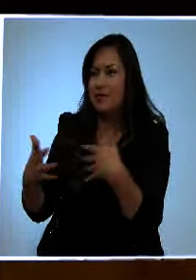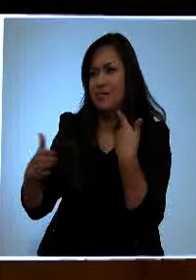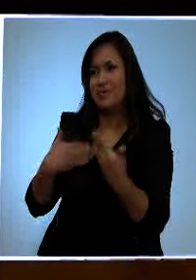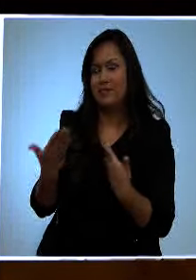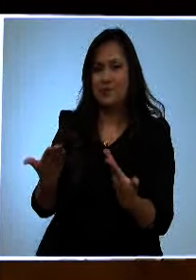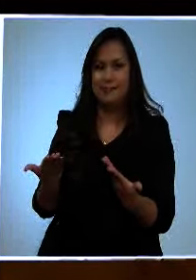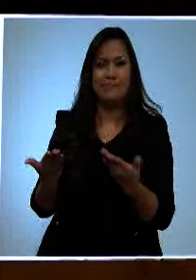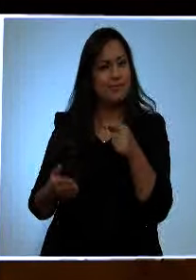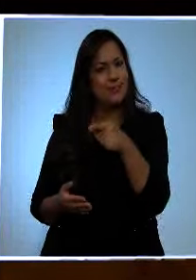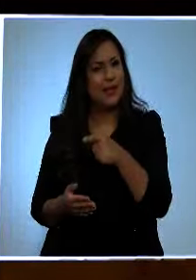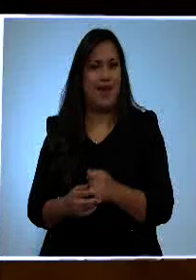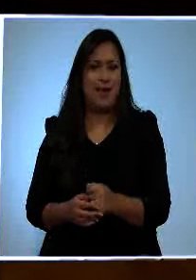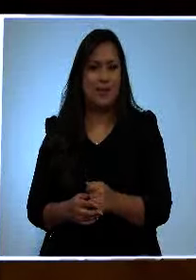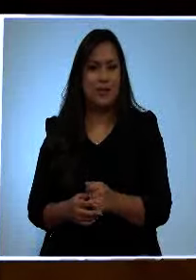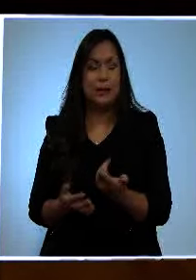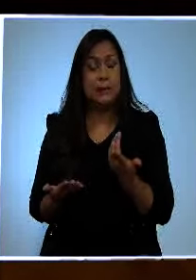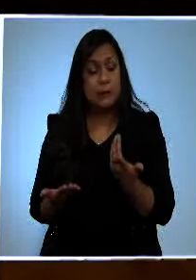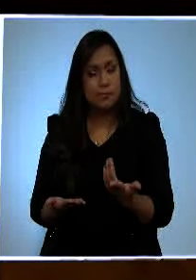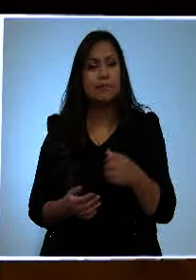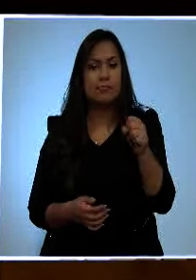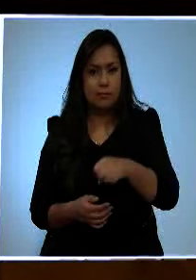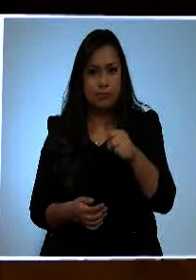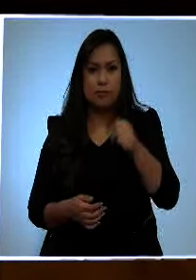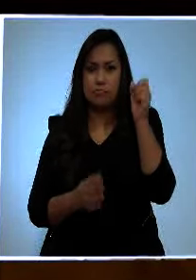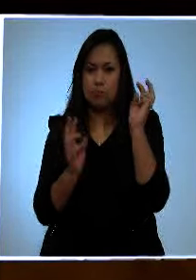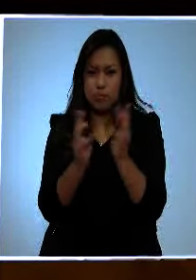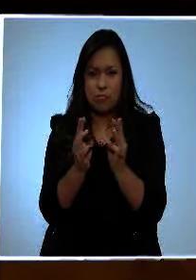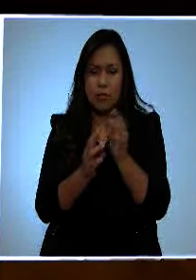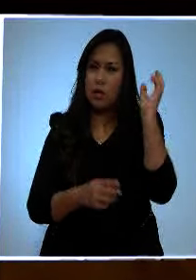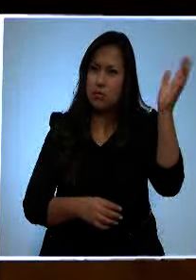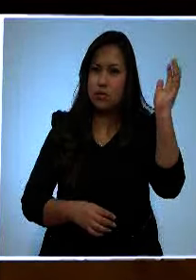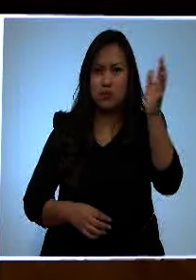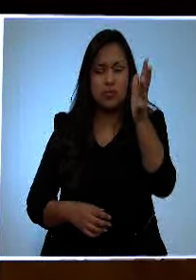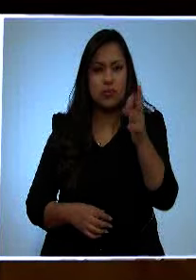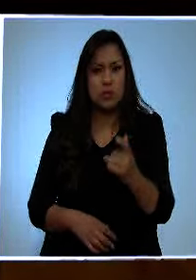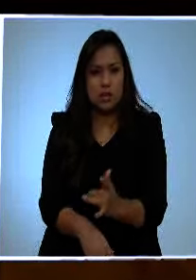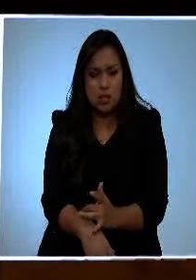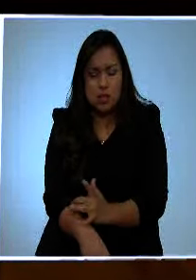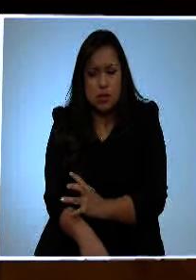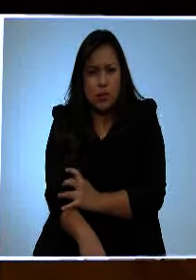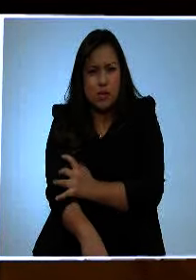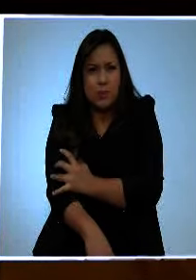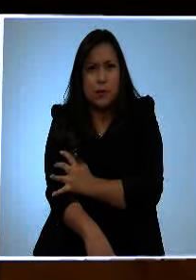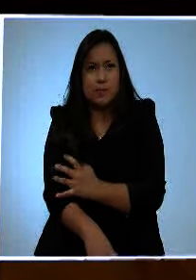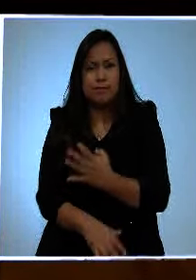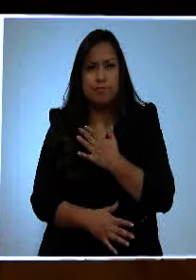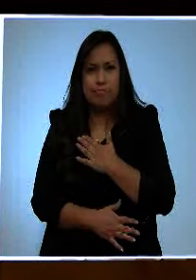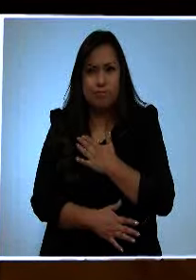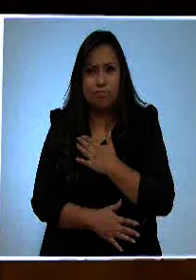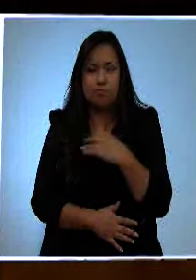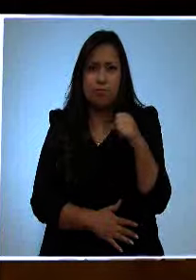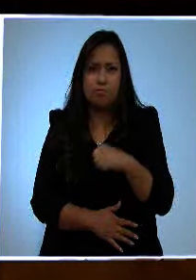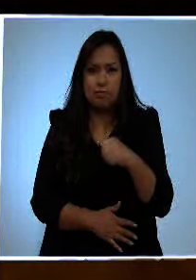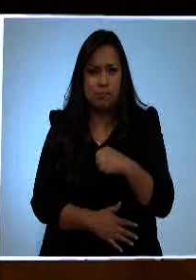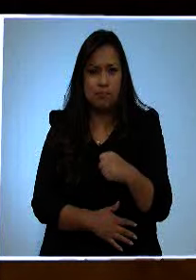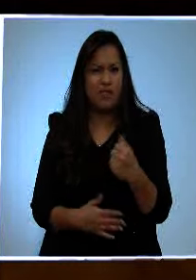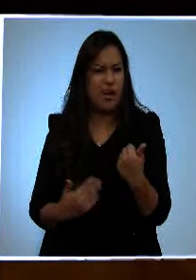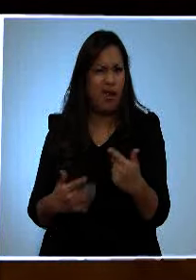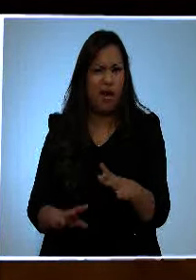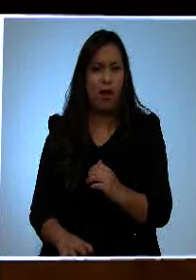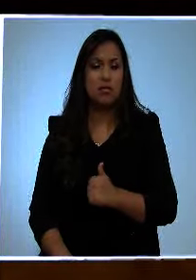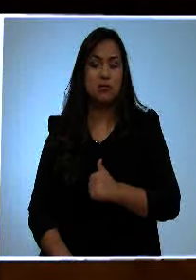ver sensibilizar al las personas que están involucradas para que dejemos los egos a un lado ya es tiempo de dejar la vanidad